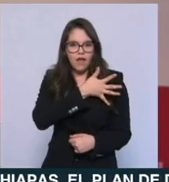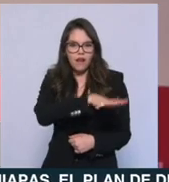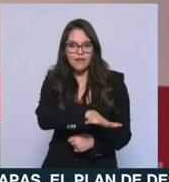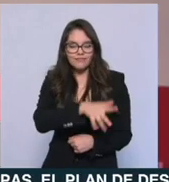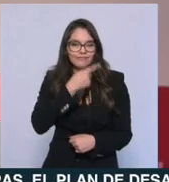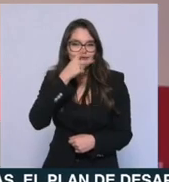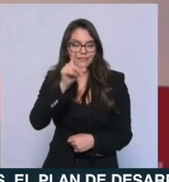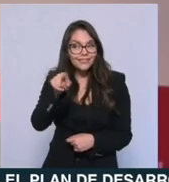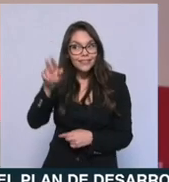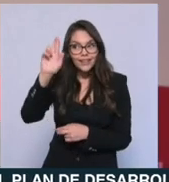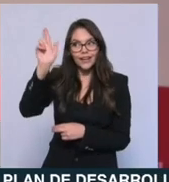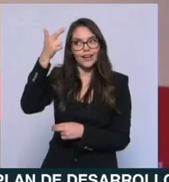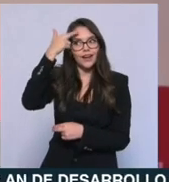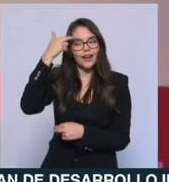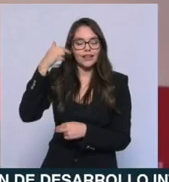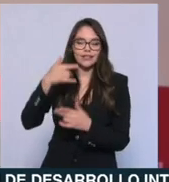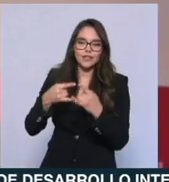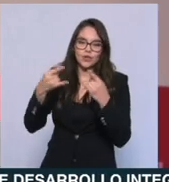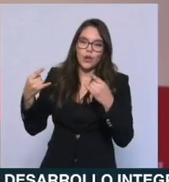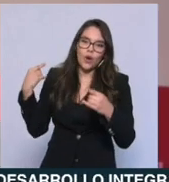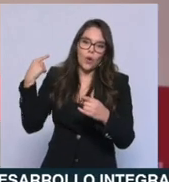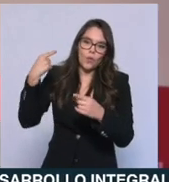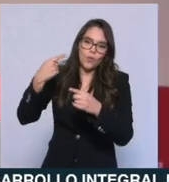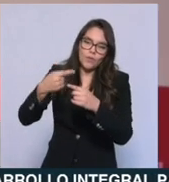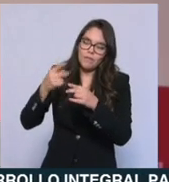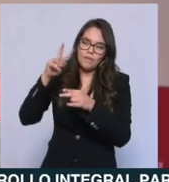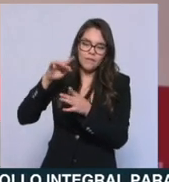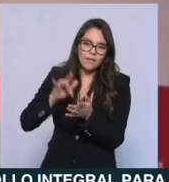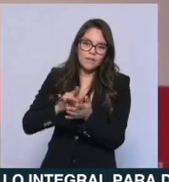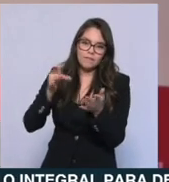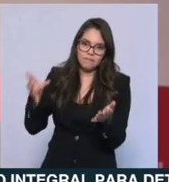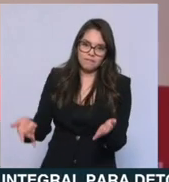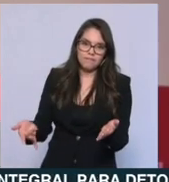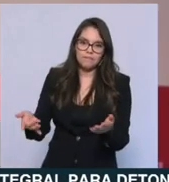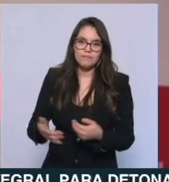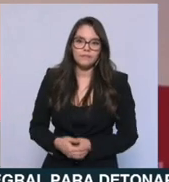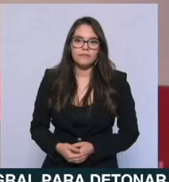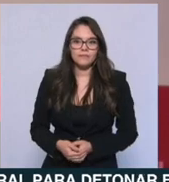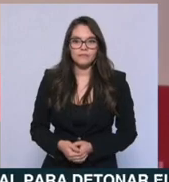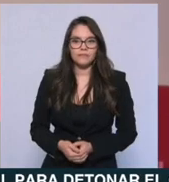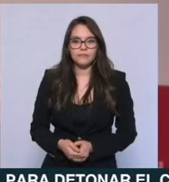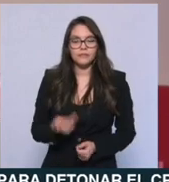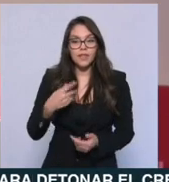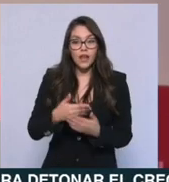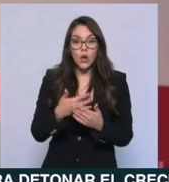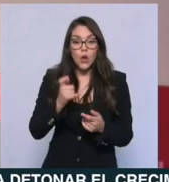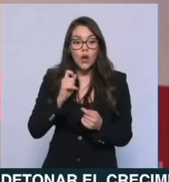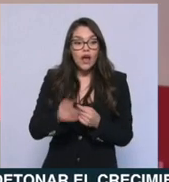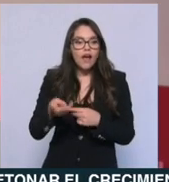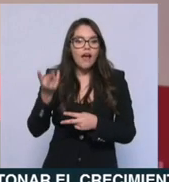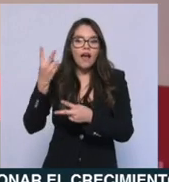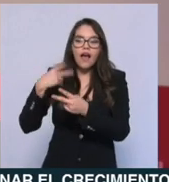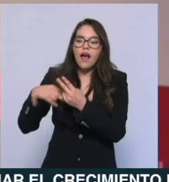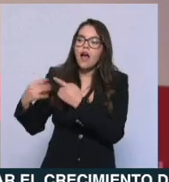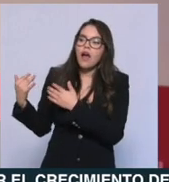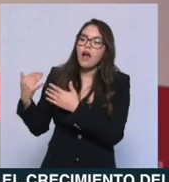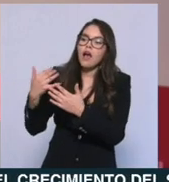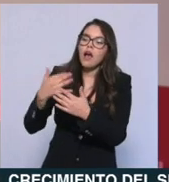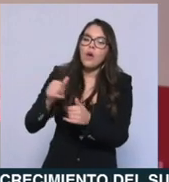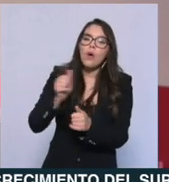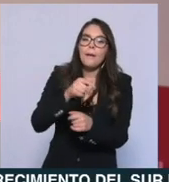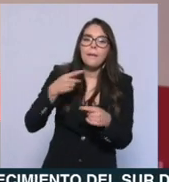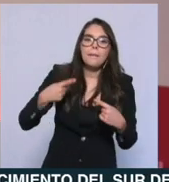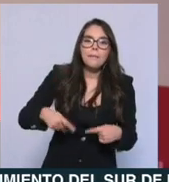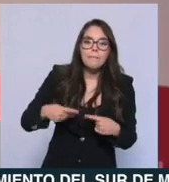recuerdo y estamos eternamente agradecidos. Pero es que además eso ha dejado un pósito y ahora hay los descendientes de ese exilio, que muchos